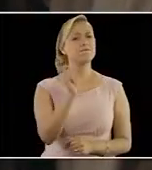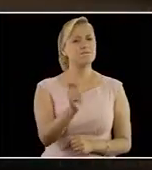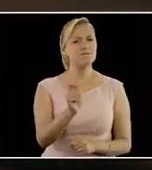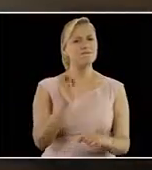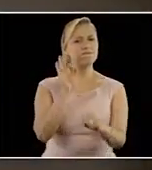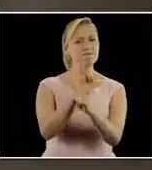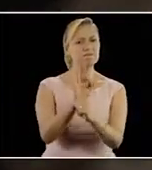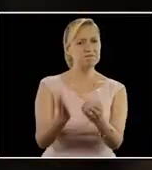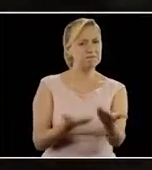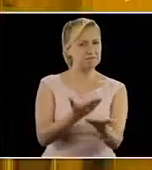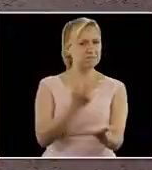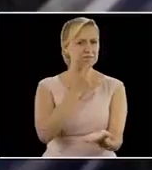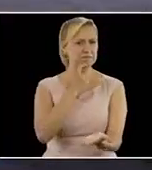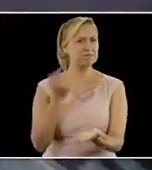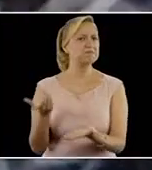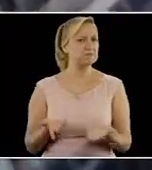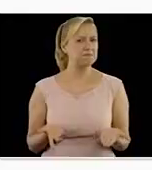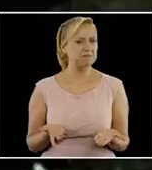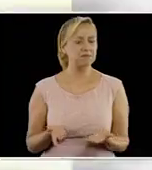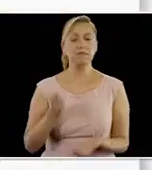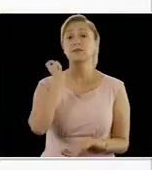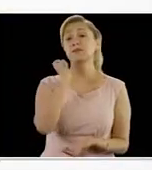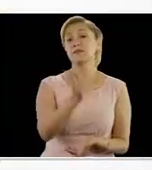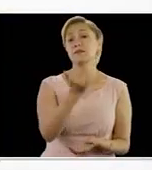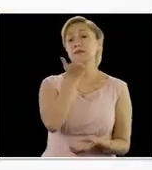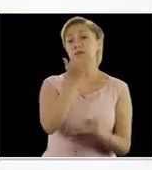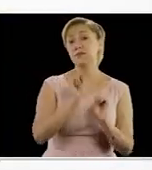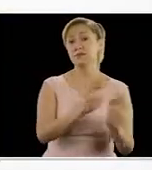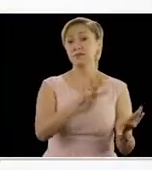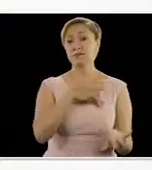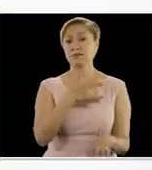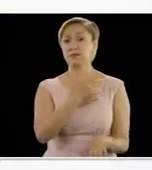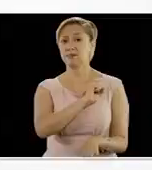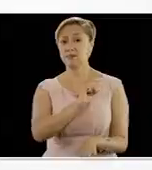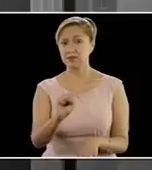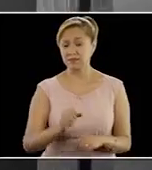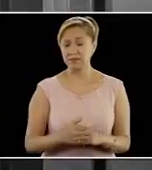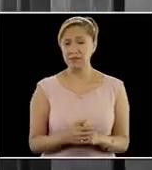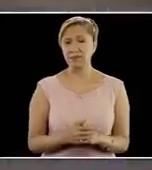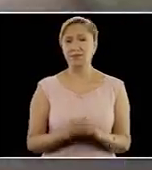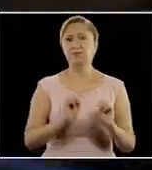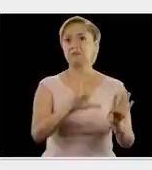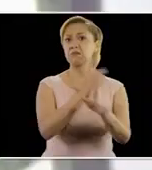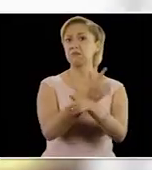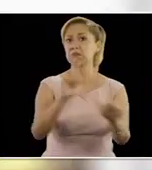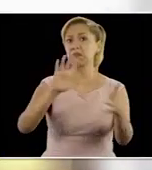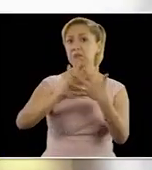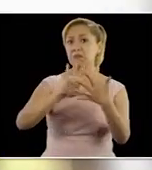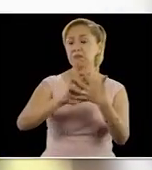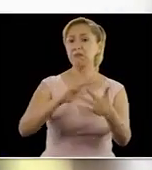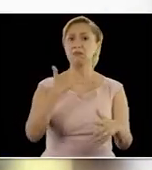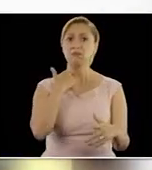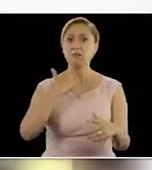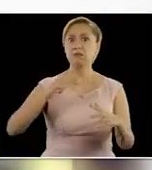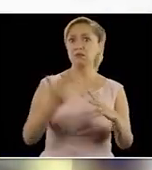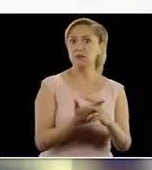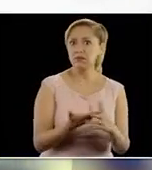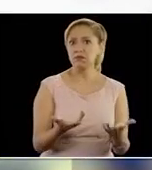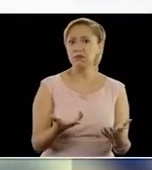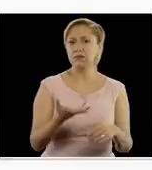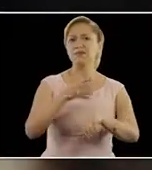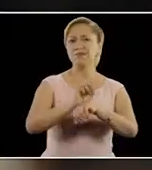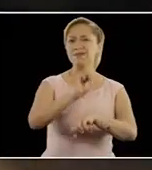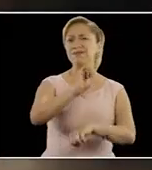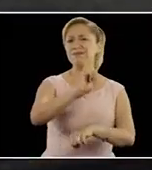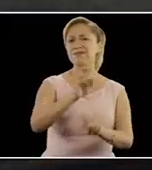¿Qué significa la amnistía que propone López Obrador? Significa perdonar a los delincuentes. Es dejar salir de la cárcel a extorsionadores y asesinos. Es